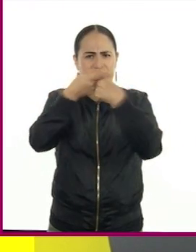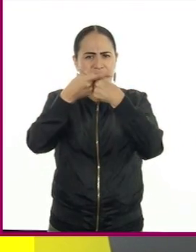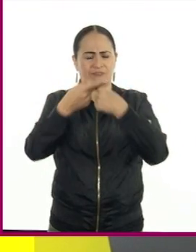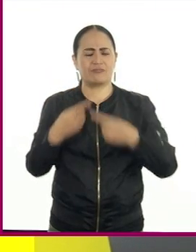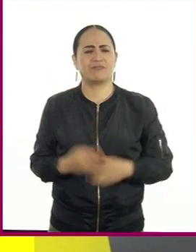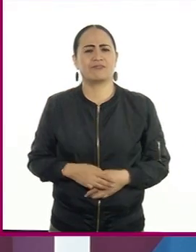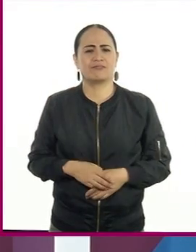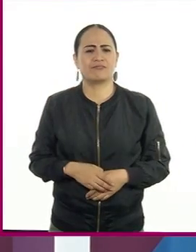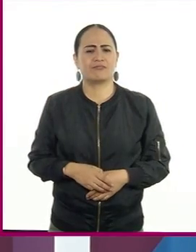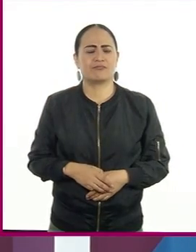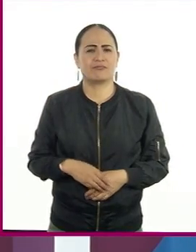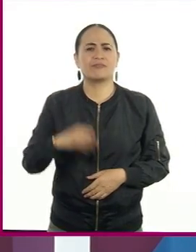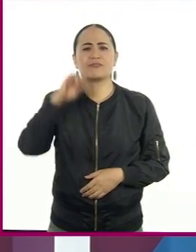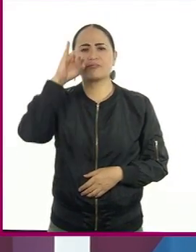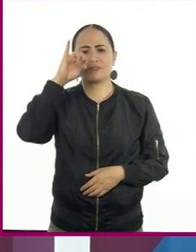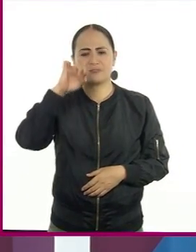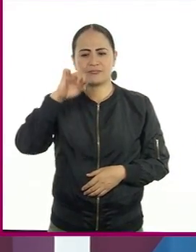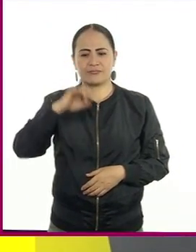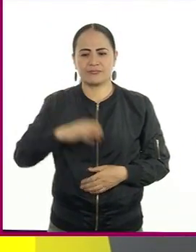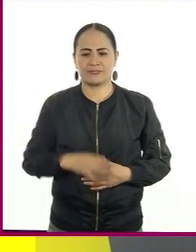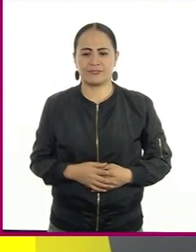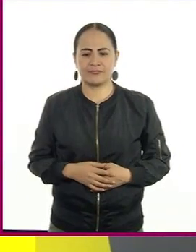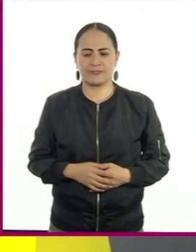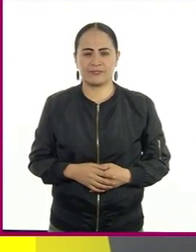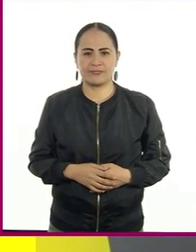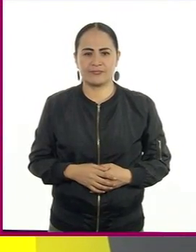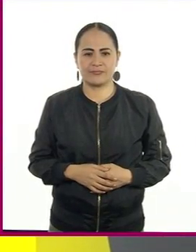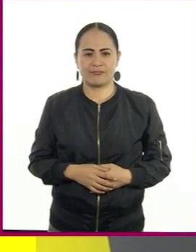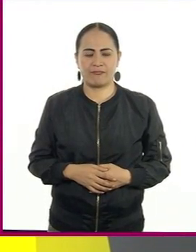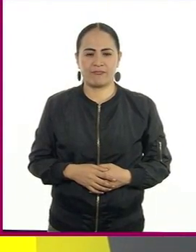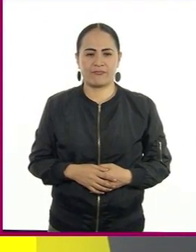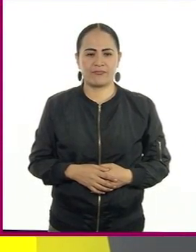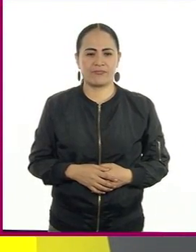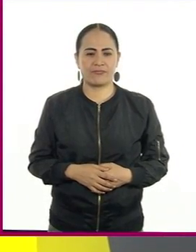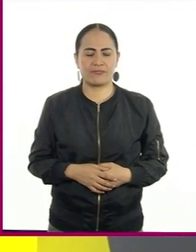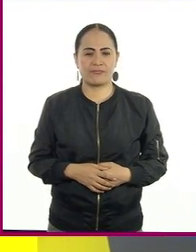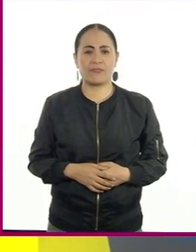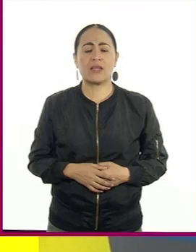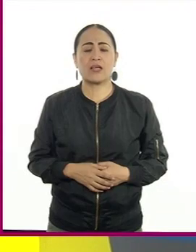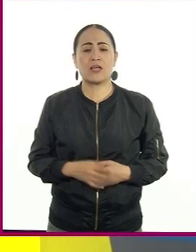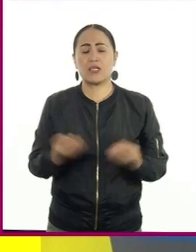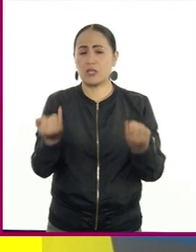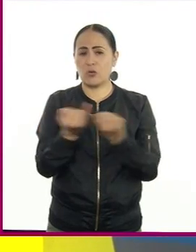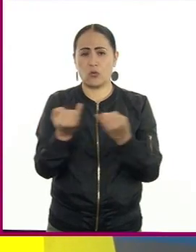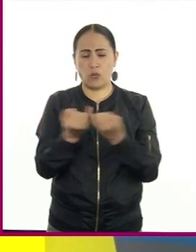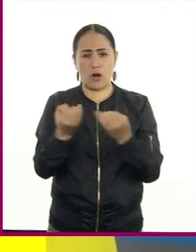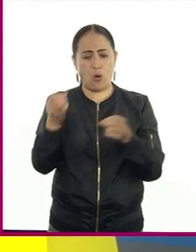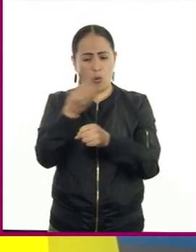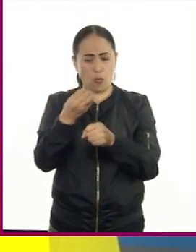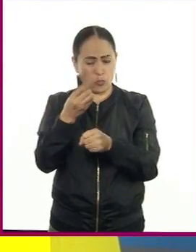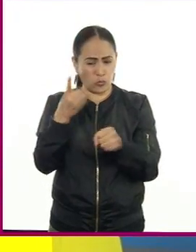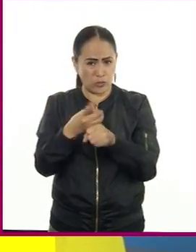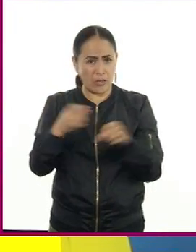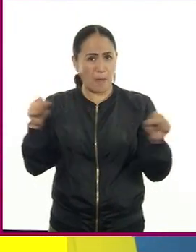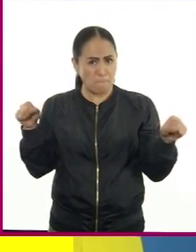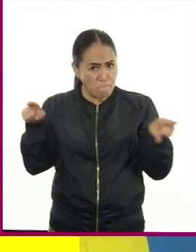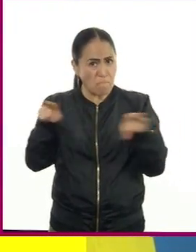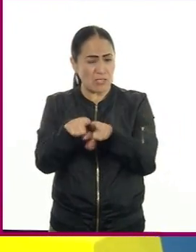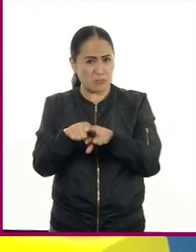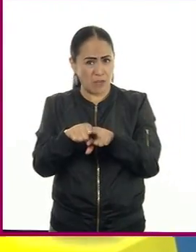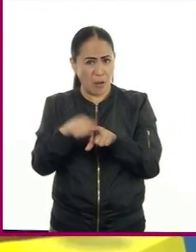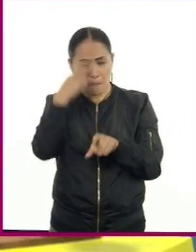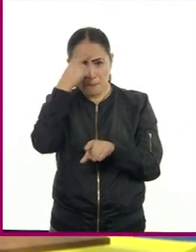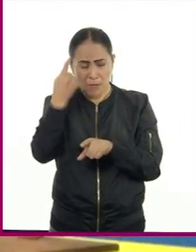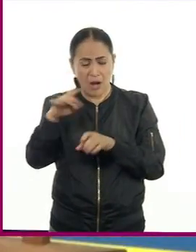Así es, maestra. Además de que no tienen las mismas oportunidades que otras personas para